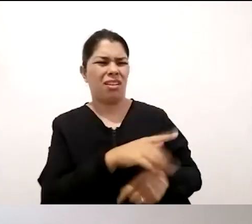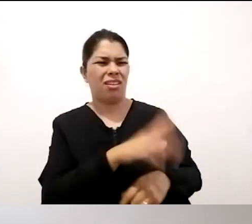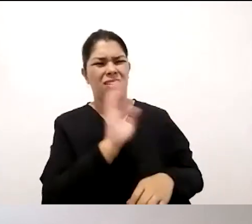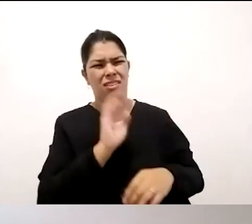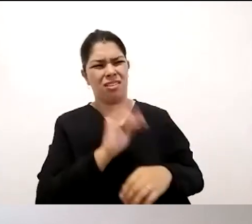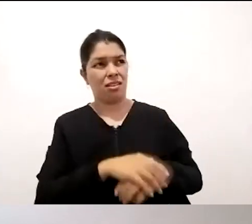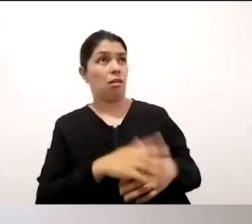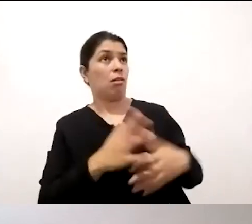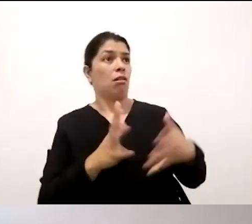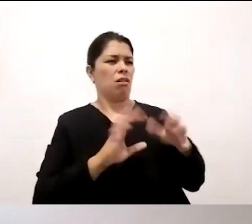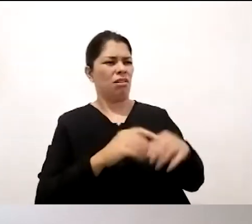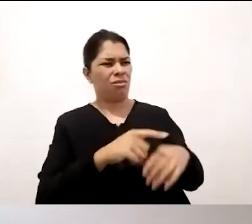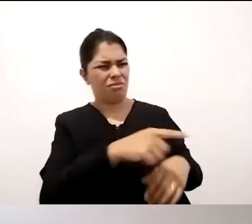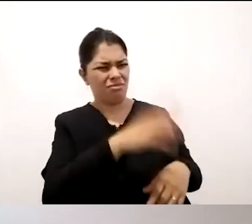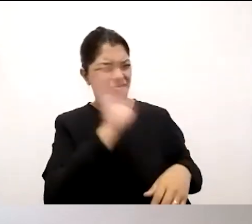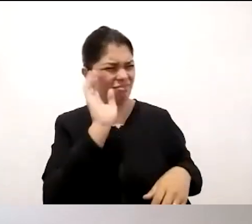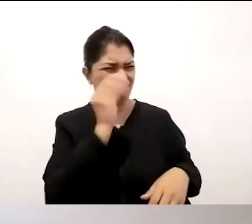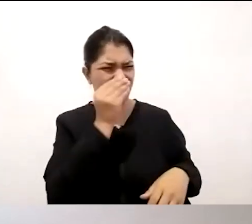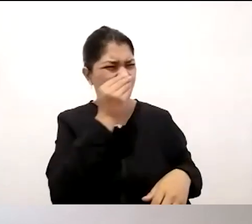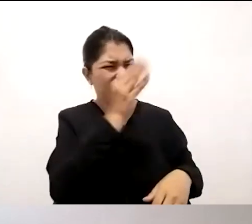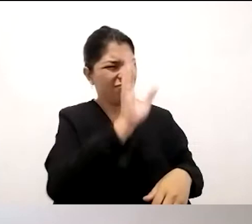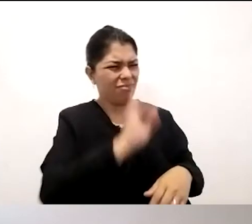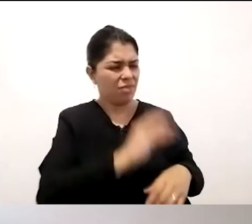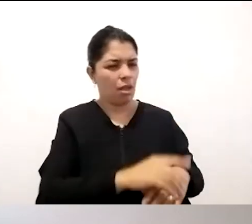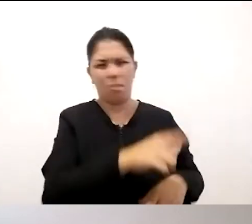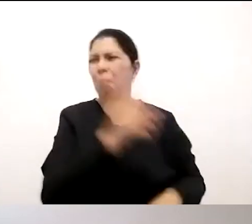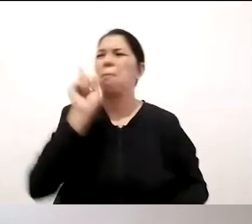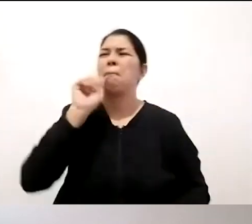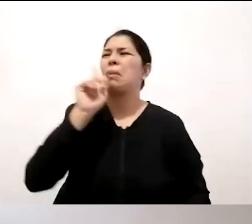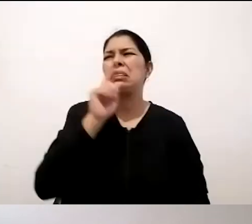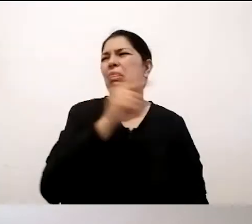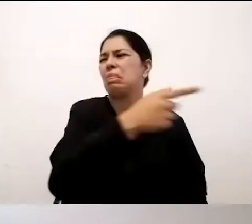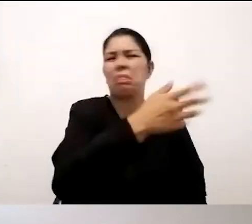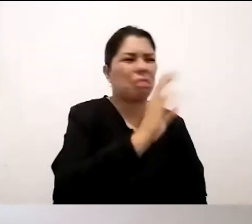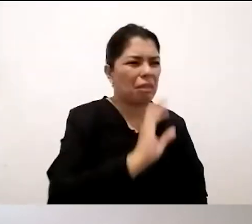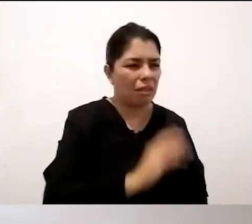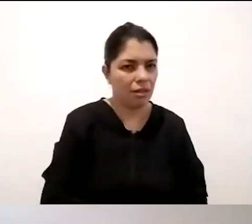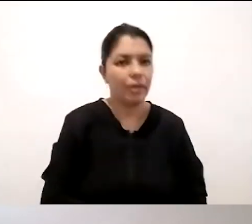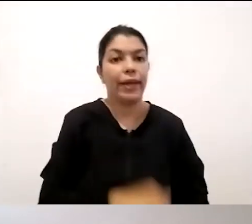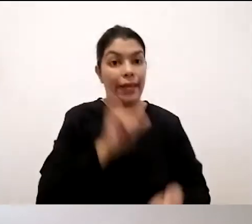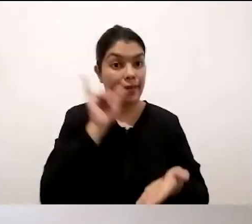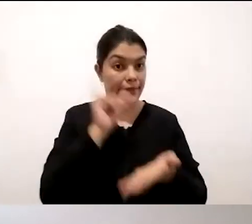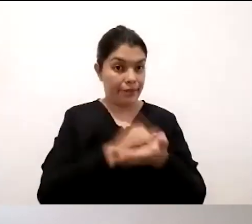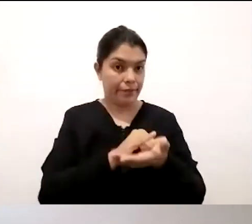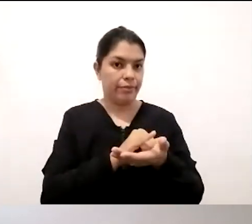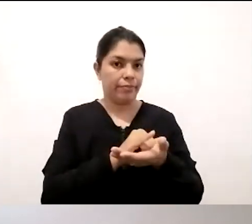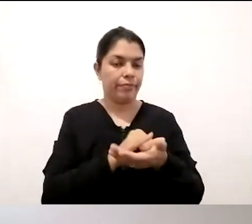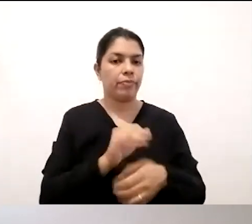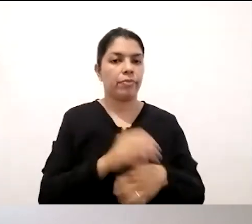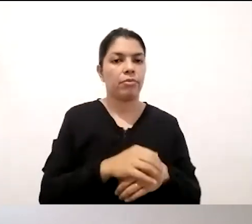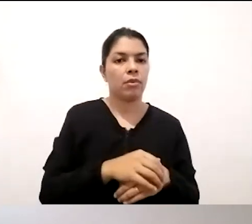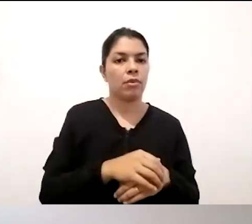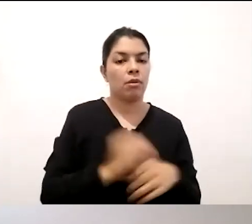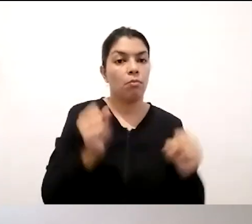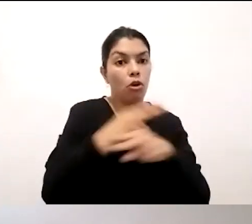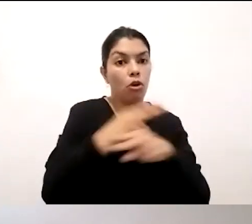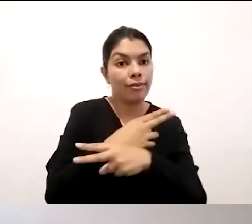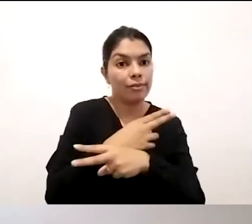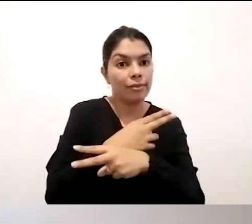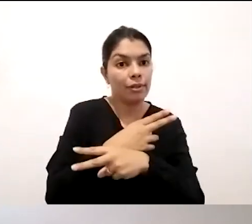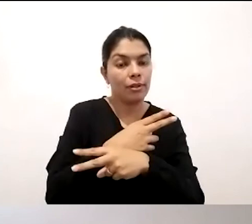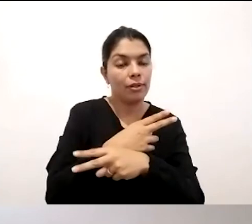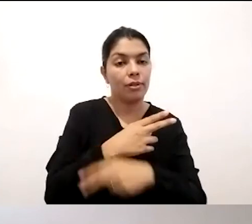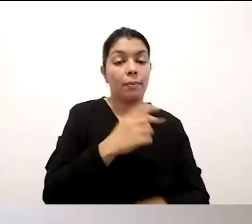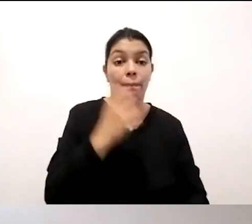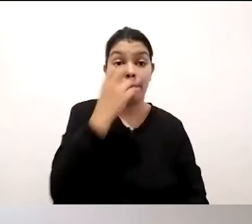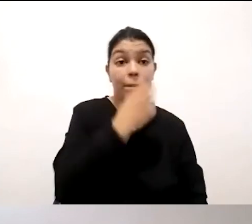exageración todo lo que dice o que es mentira, ¿sí? Generalmente la exposición a la violencia sexual, a la violencia verbal,